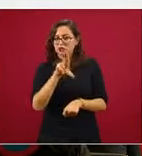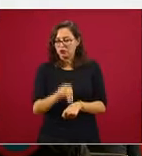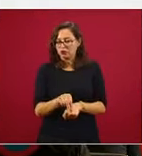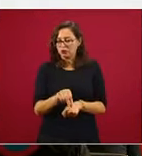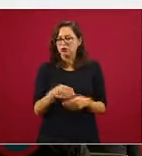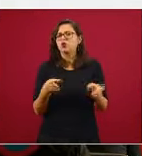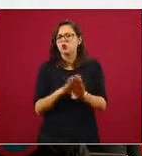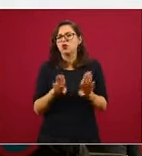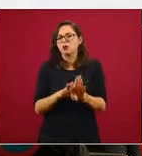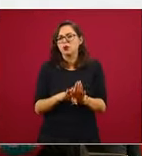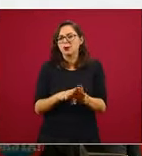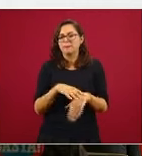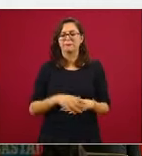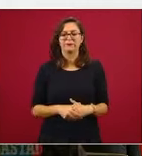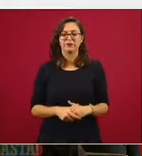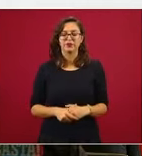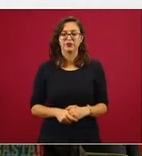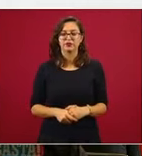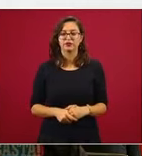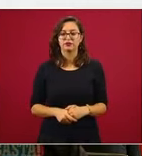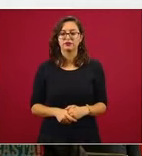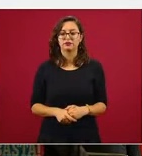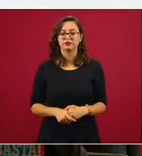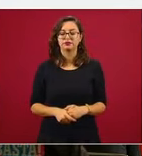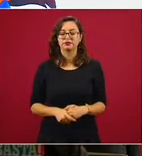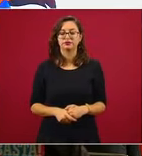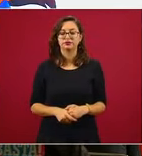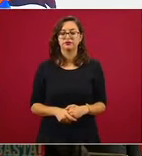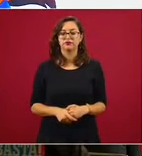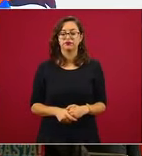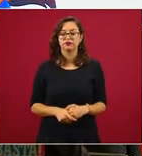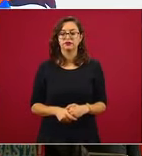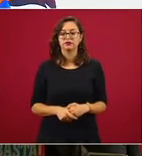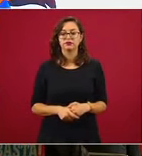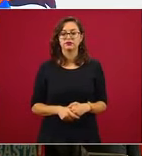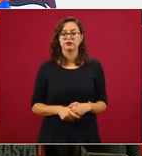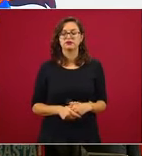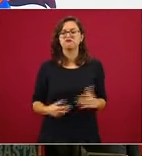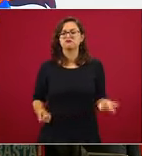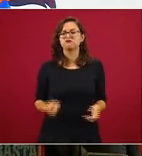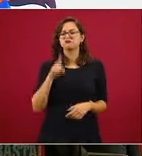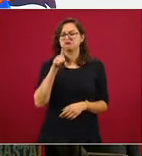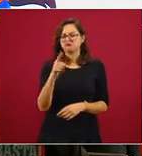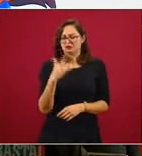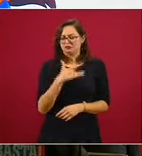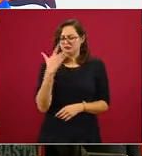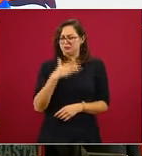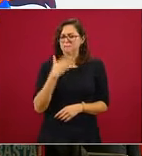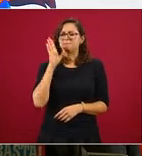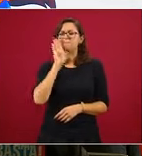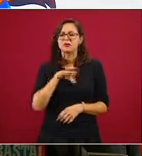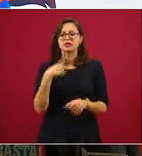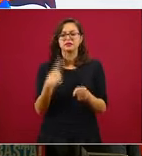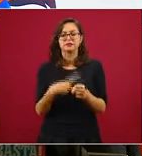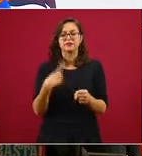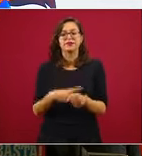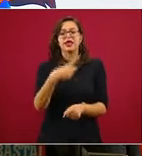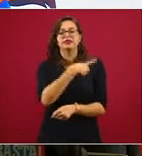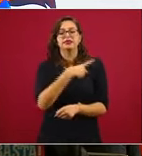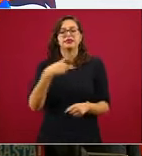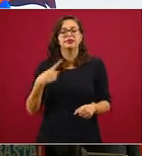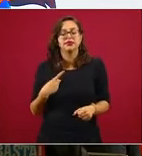servicio de salud. Si tiene síntomas respiratorios, hay que analizarnos,